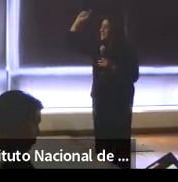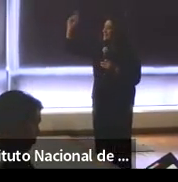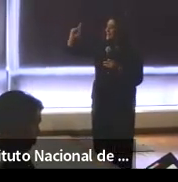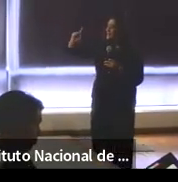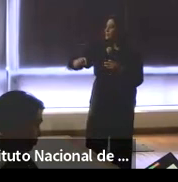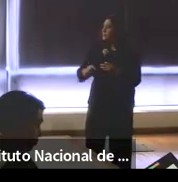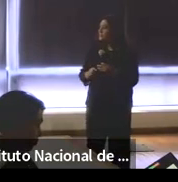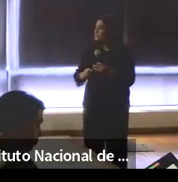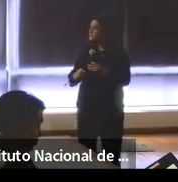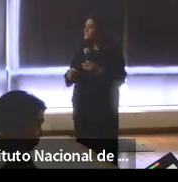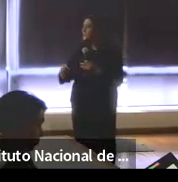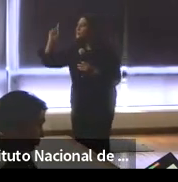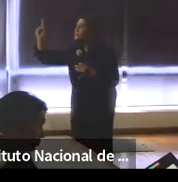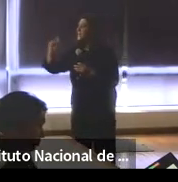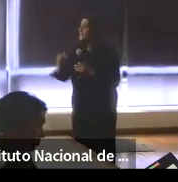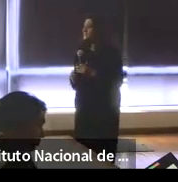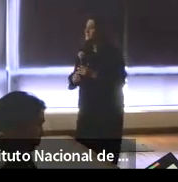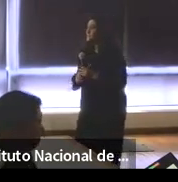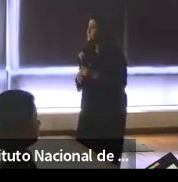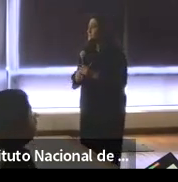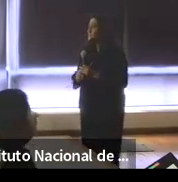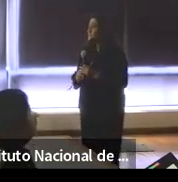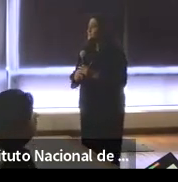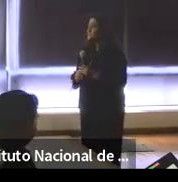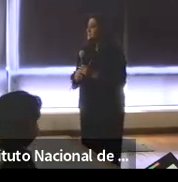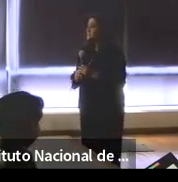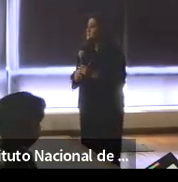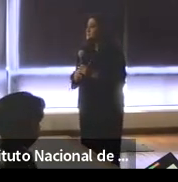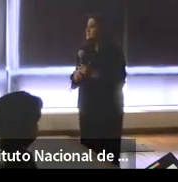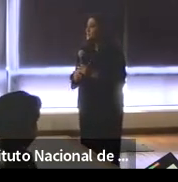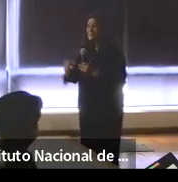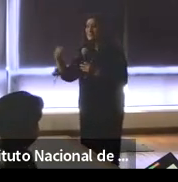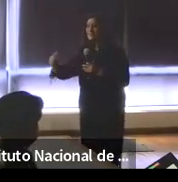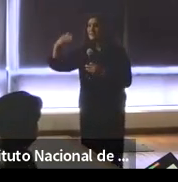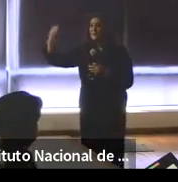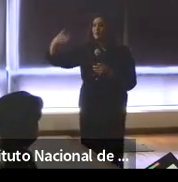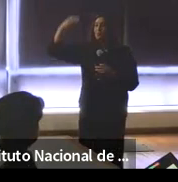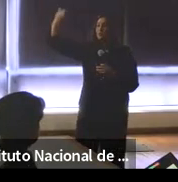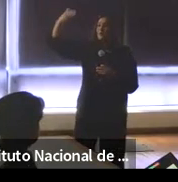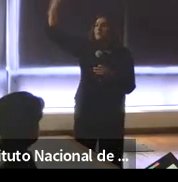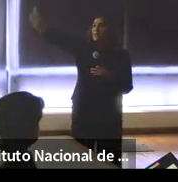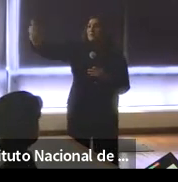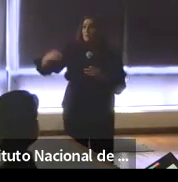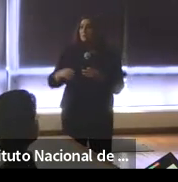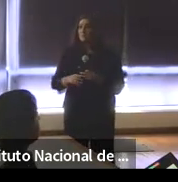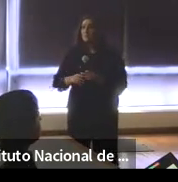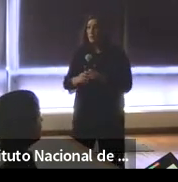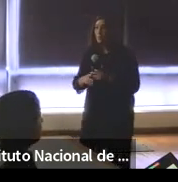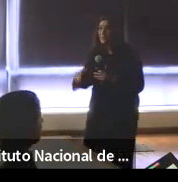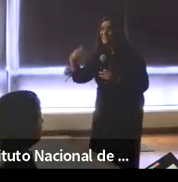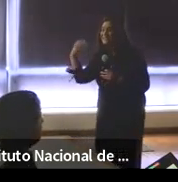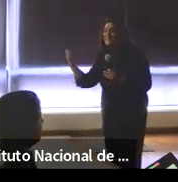genera un conflicto por qué porque se está saltando el procedimiento